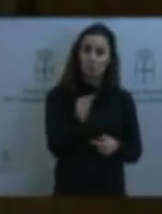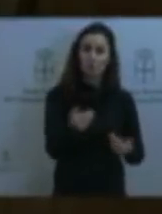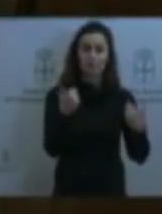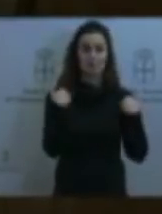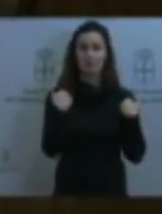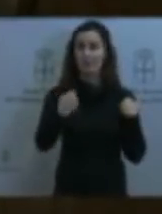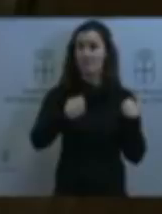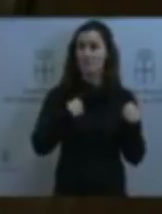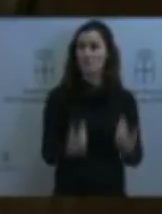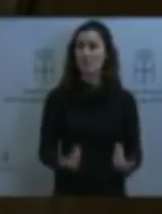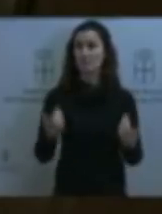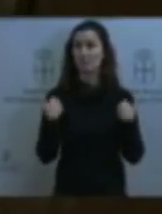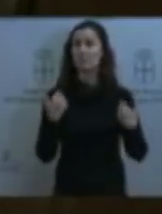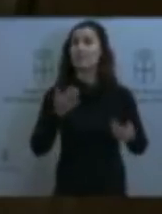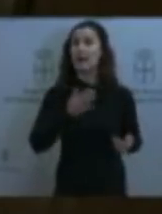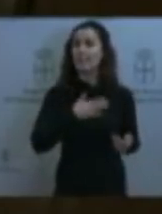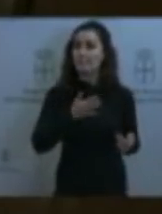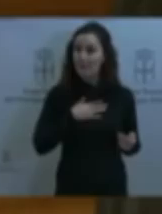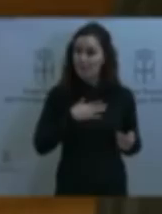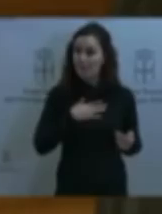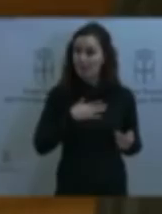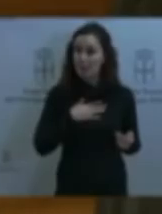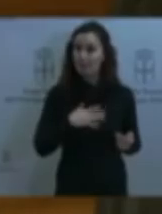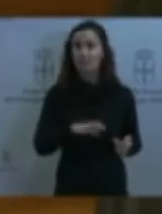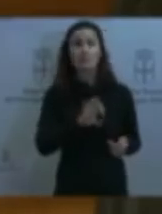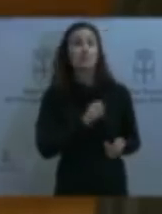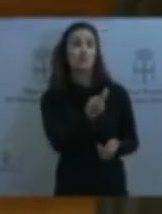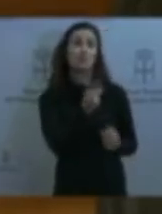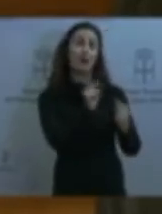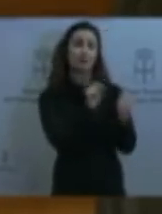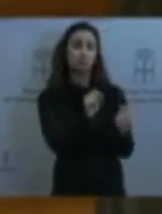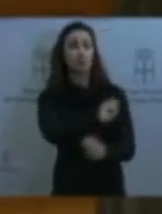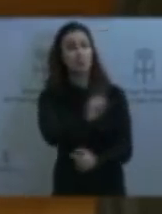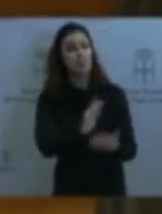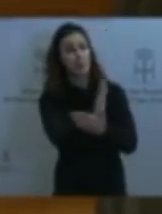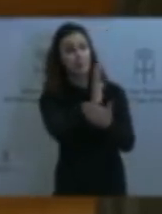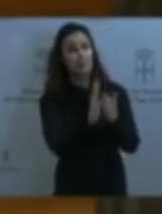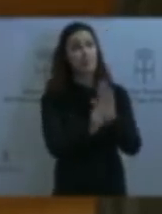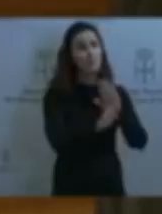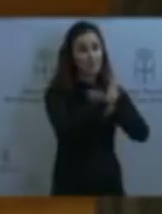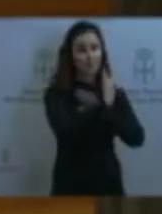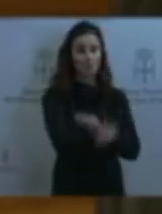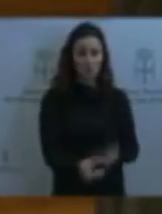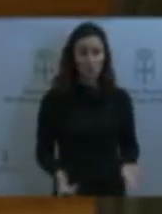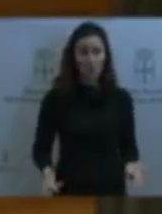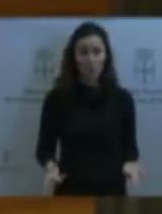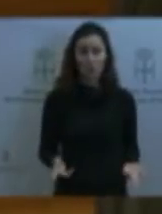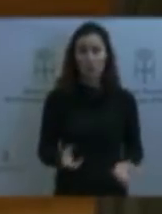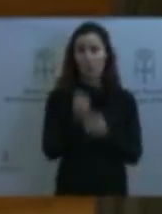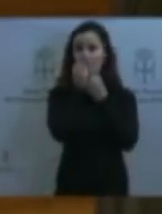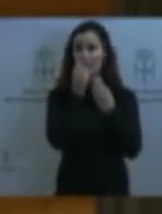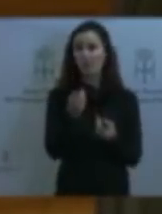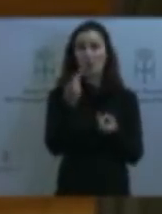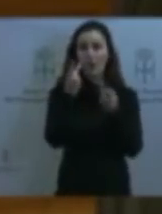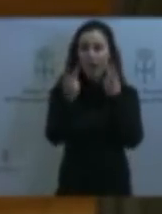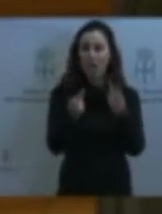lo que es, el proyecto es lo que es, y la carretera ha mejorado, señoría, ha mejorado. Solo los ojos sectarios y dogmáticos